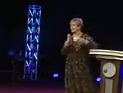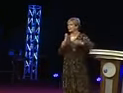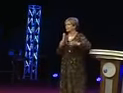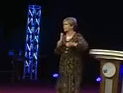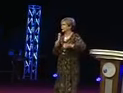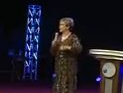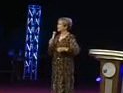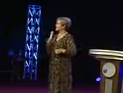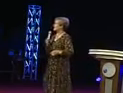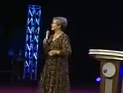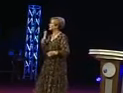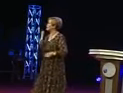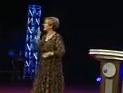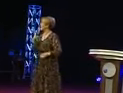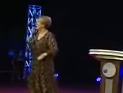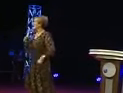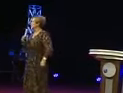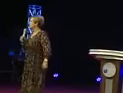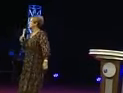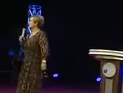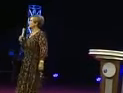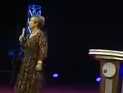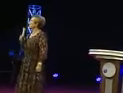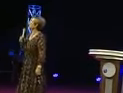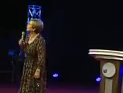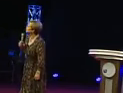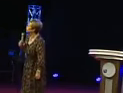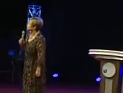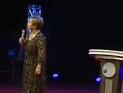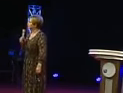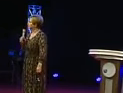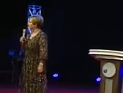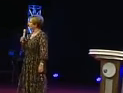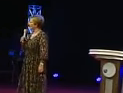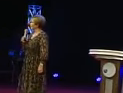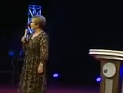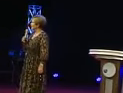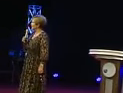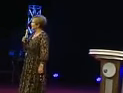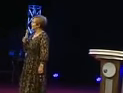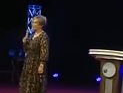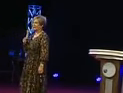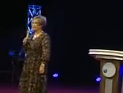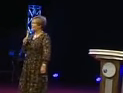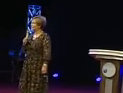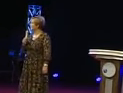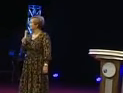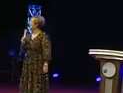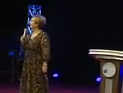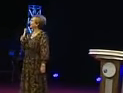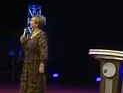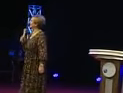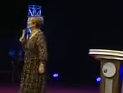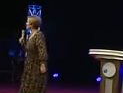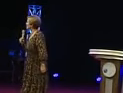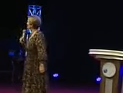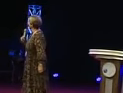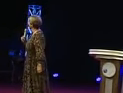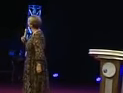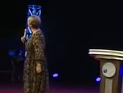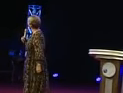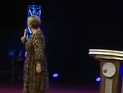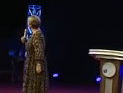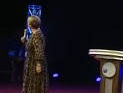Pastora Victoria estuvieron acompañando a Yara Hawks. Santo, y usted dirá, ¿qué es eso? El equipo